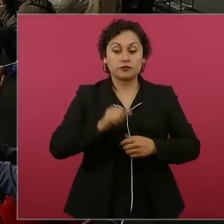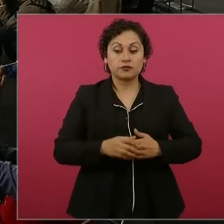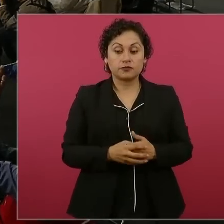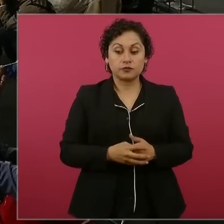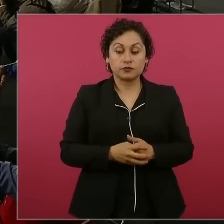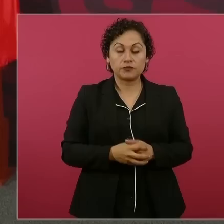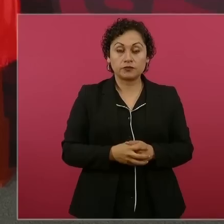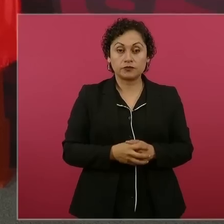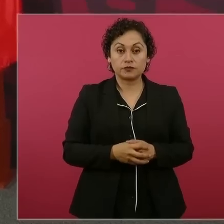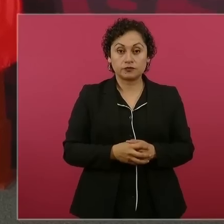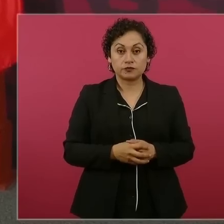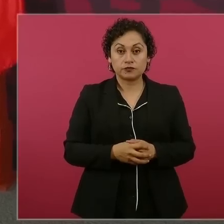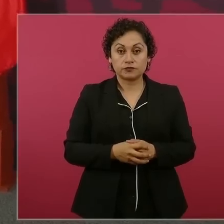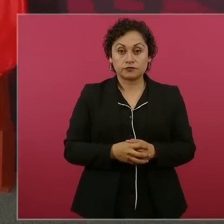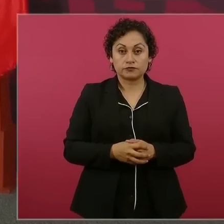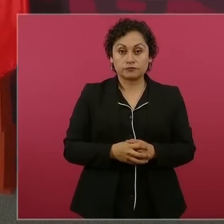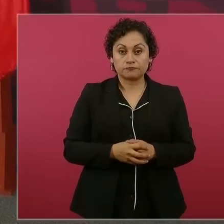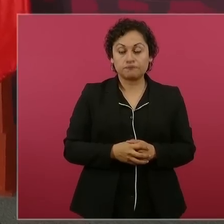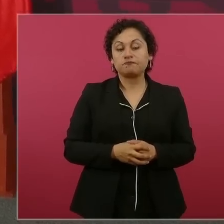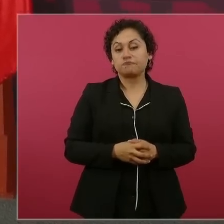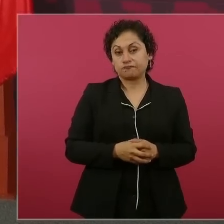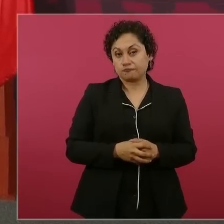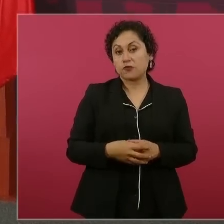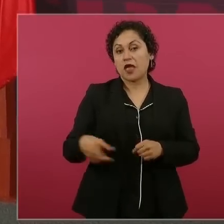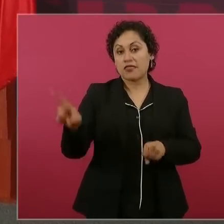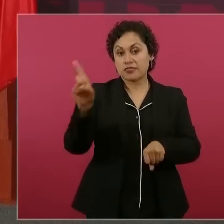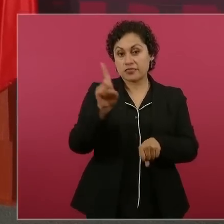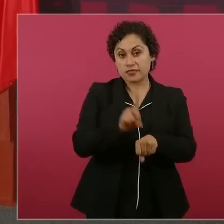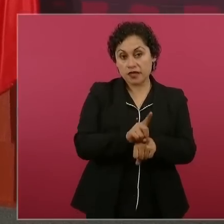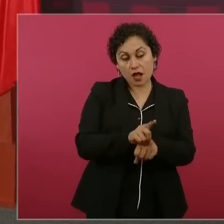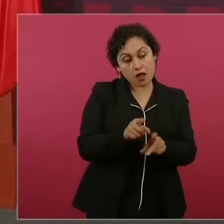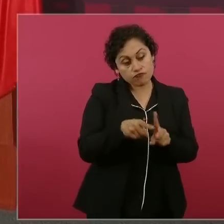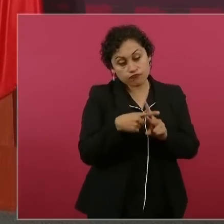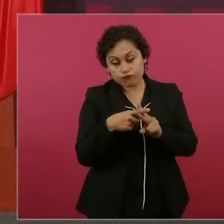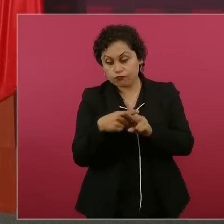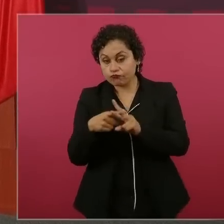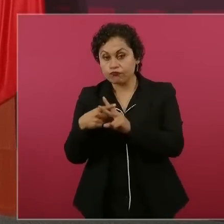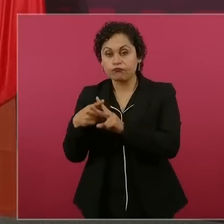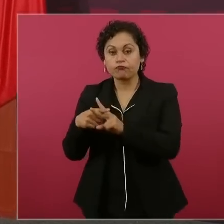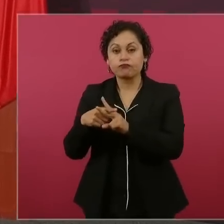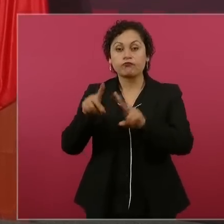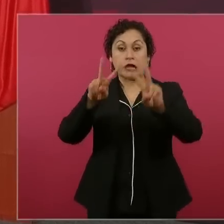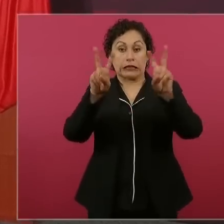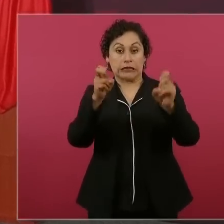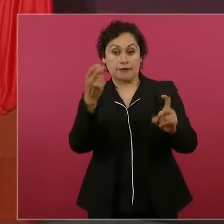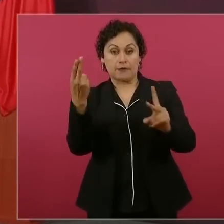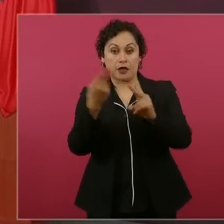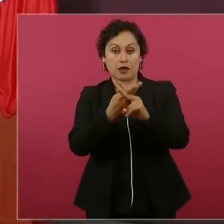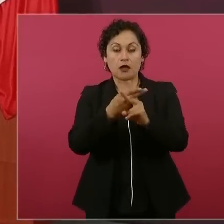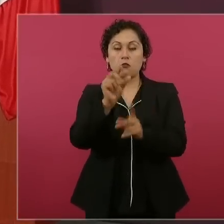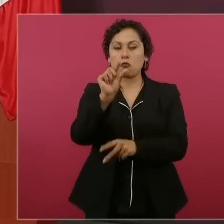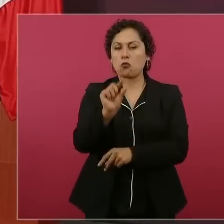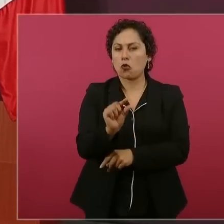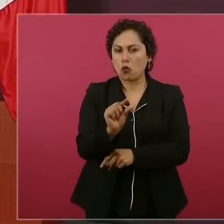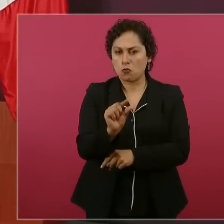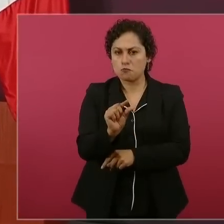fue de los días bajos en homicidios en el país,